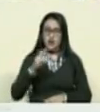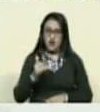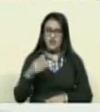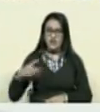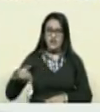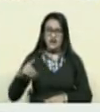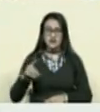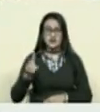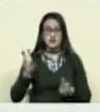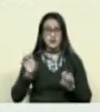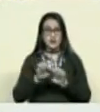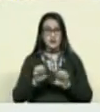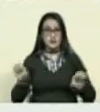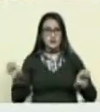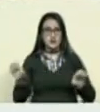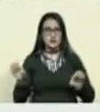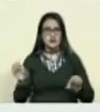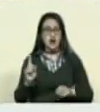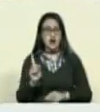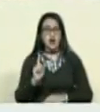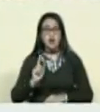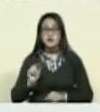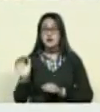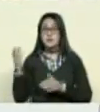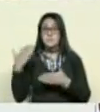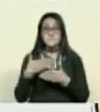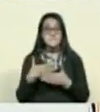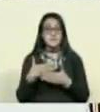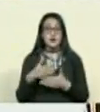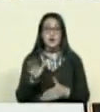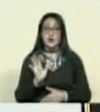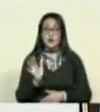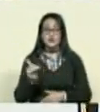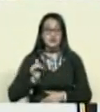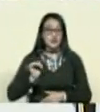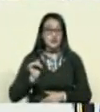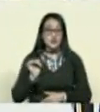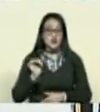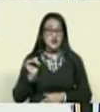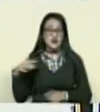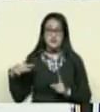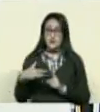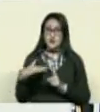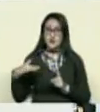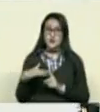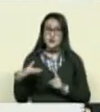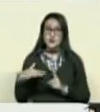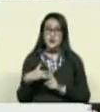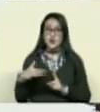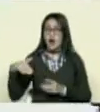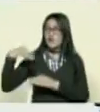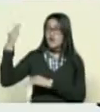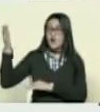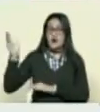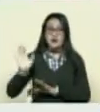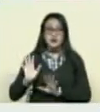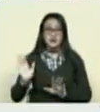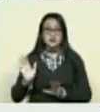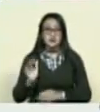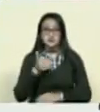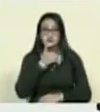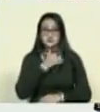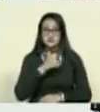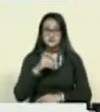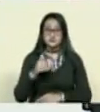en materia educativa que no se deben frenar pese a cualquier ataque externo. Ya recordamos que